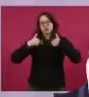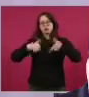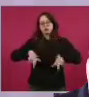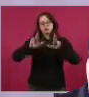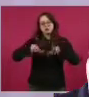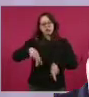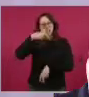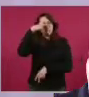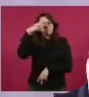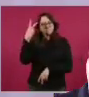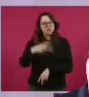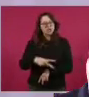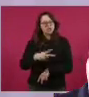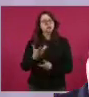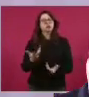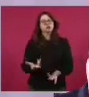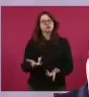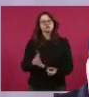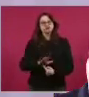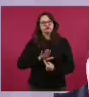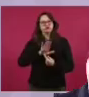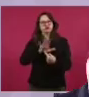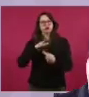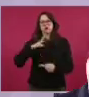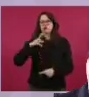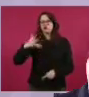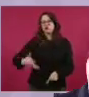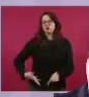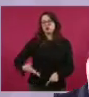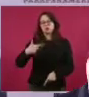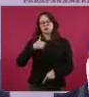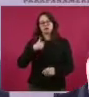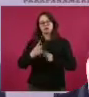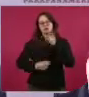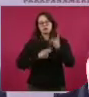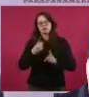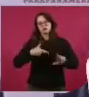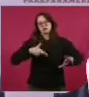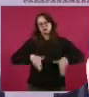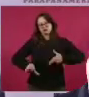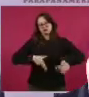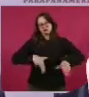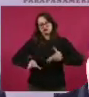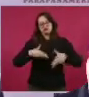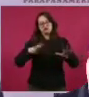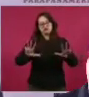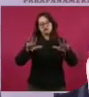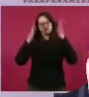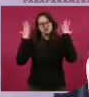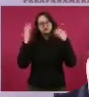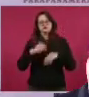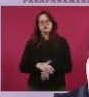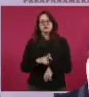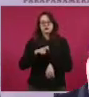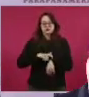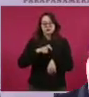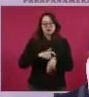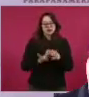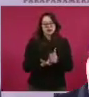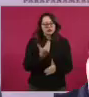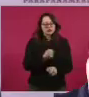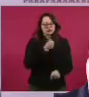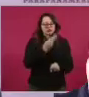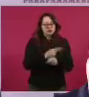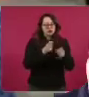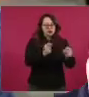velocidad, que es lo que me apasiona hacer. Cada día decido la hora en que me despierto, decido con qué me alimento, lo que